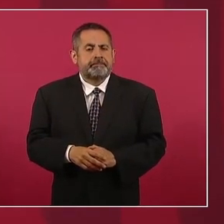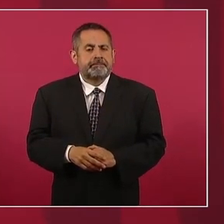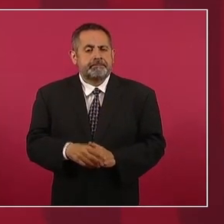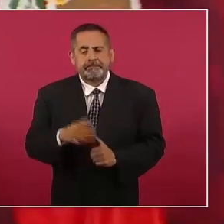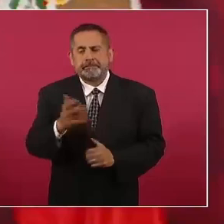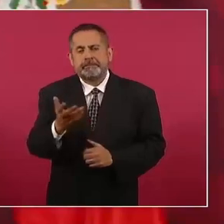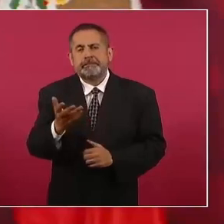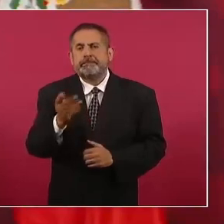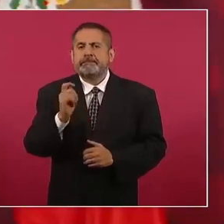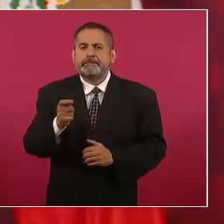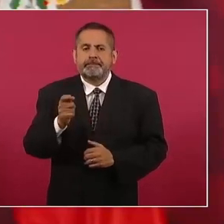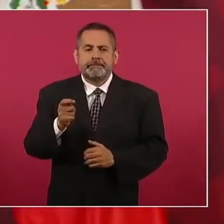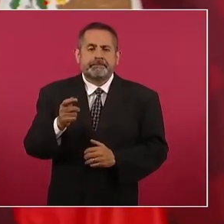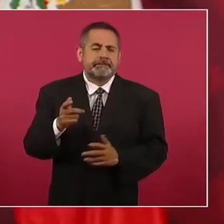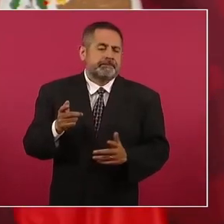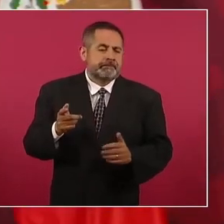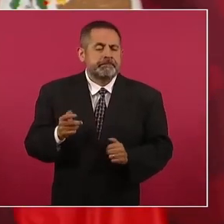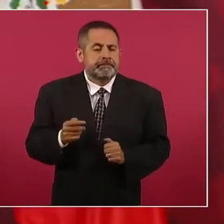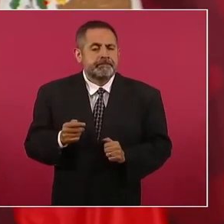Entonces,